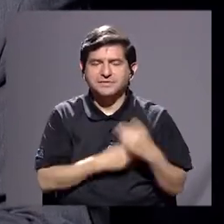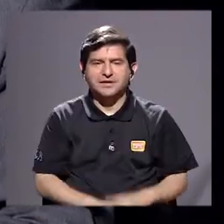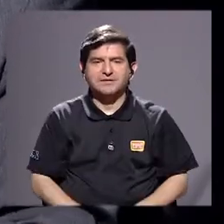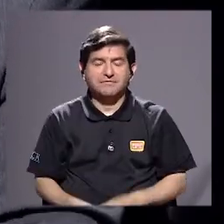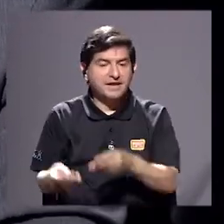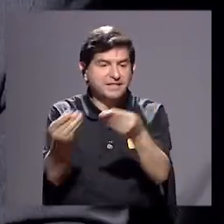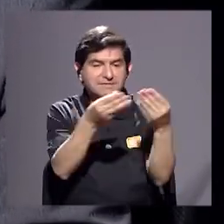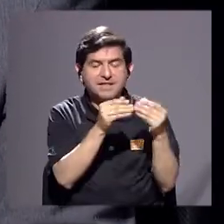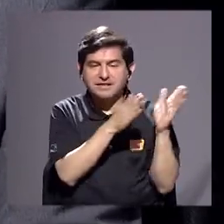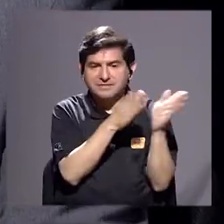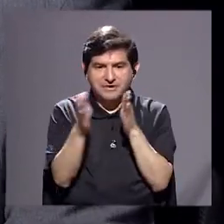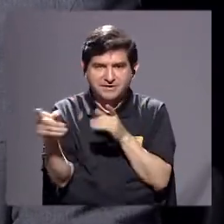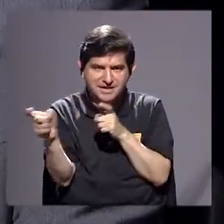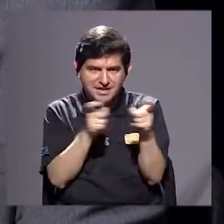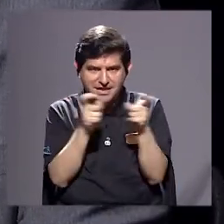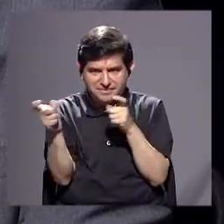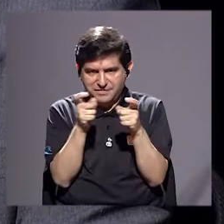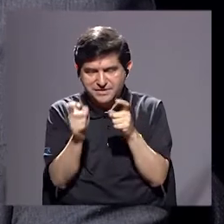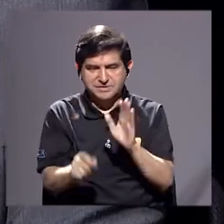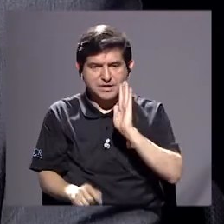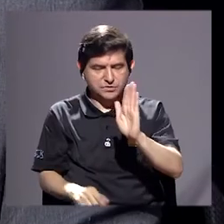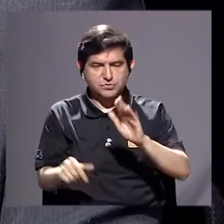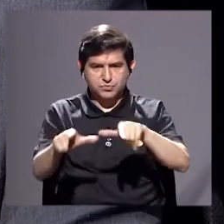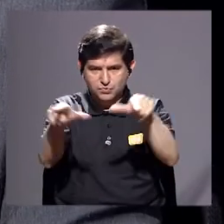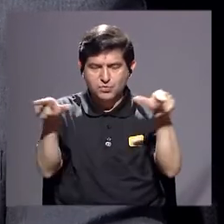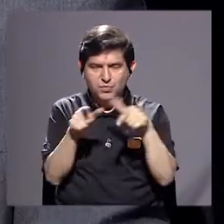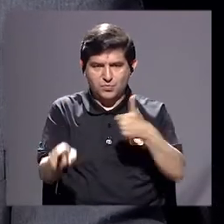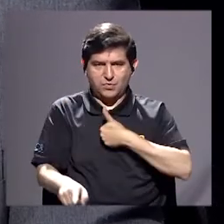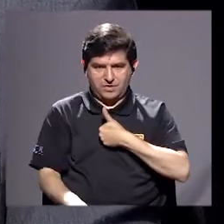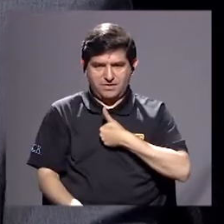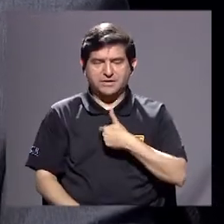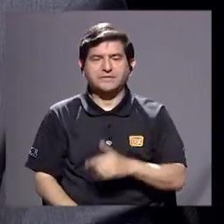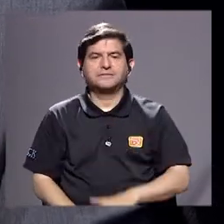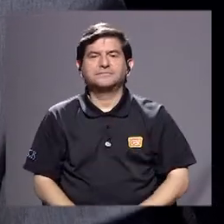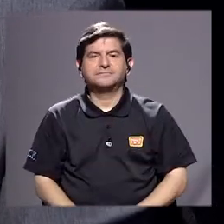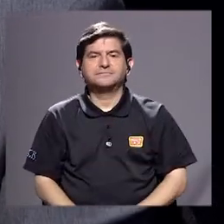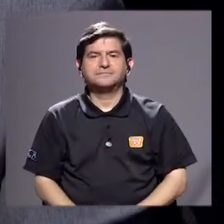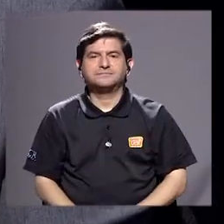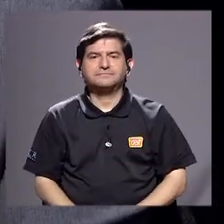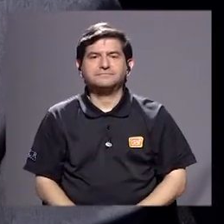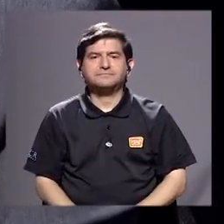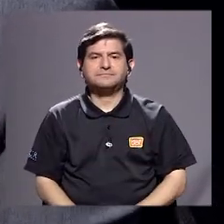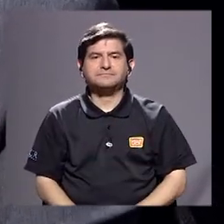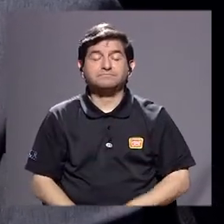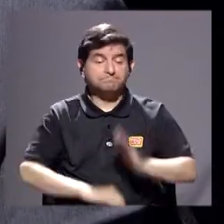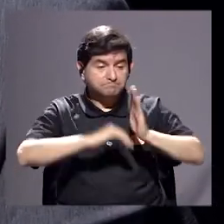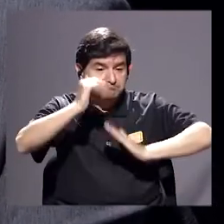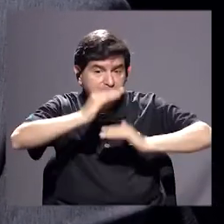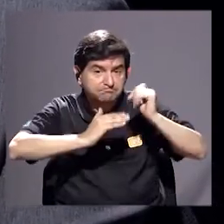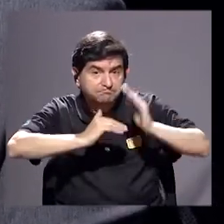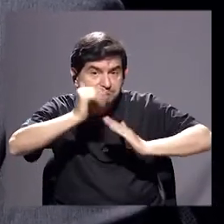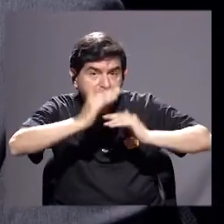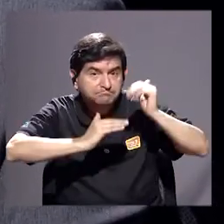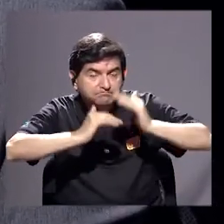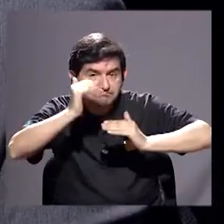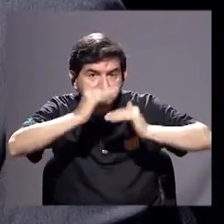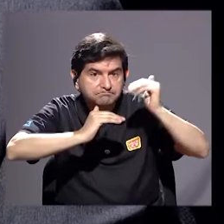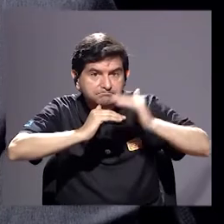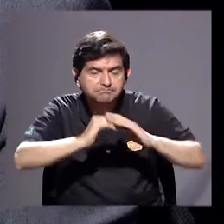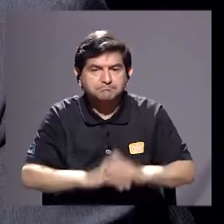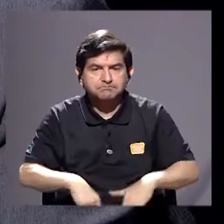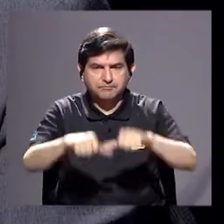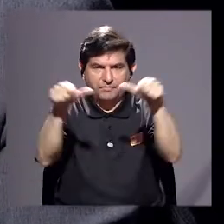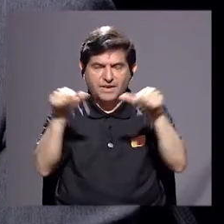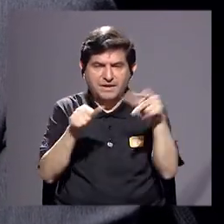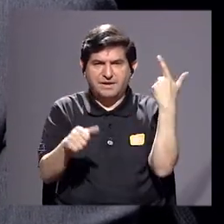del territorio de la administración de su territorio de modo tal que la construcción en